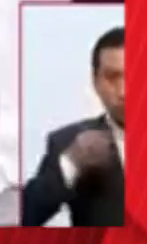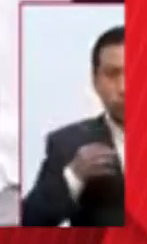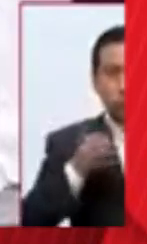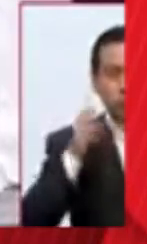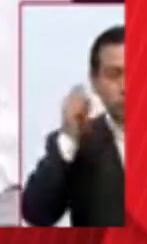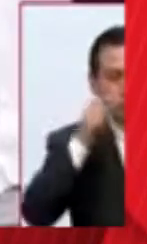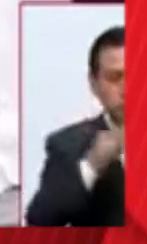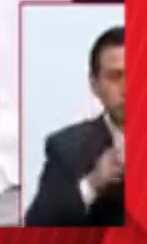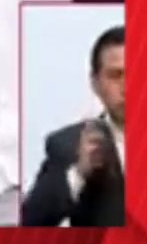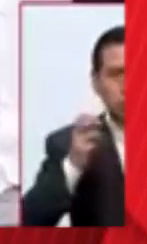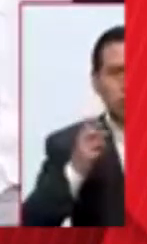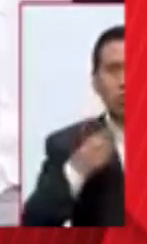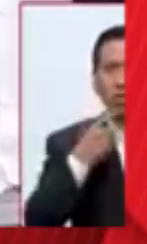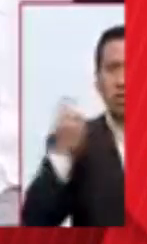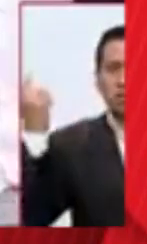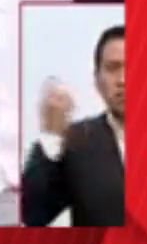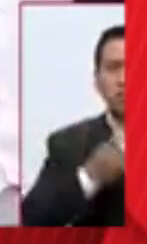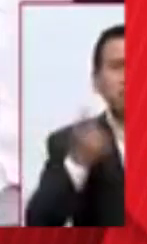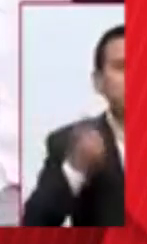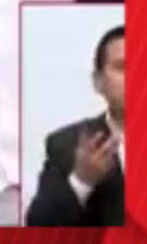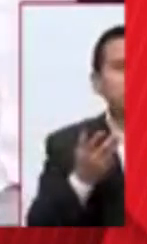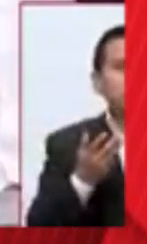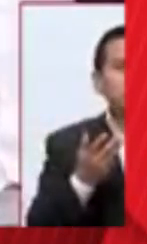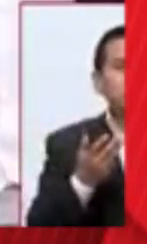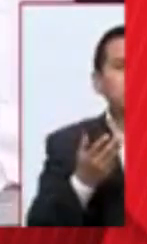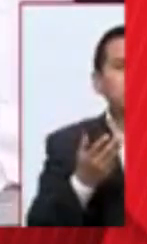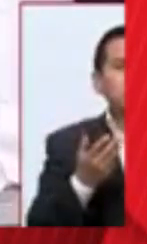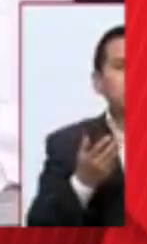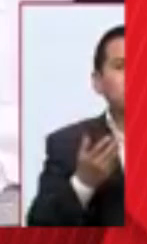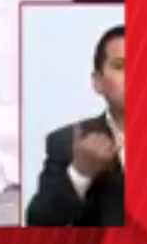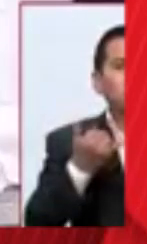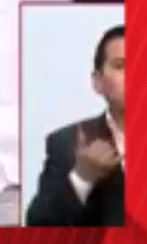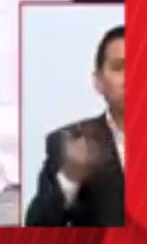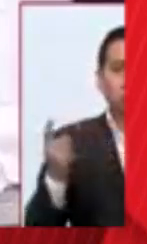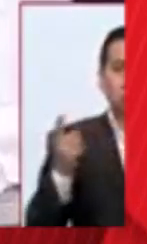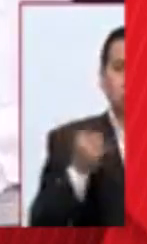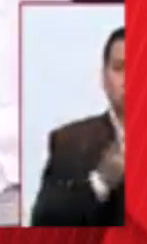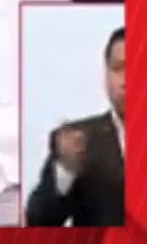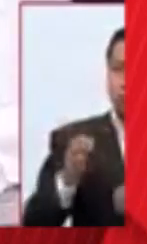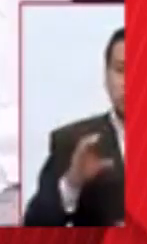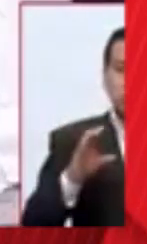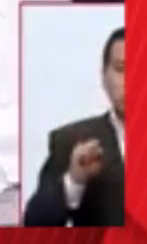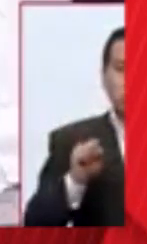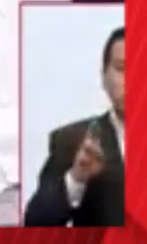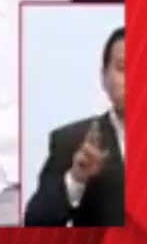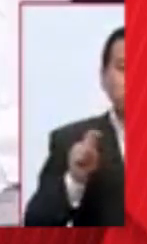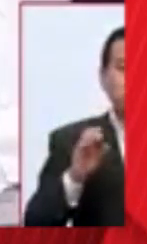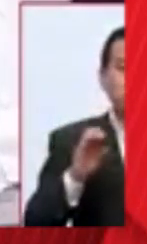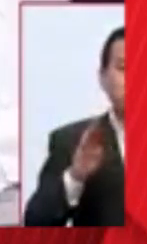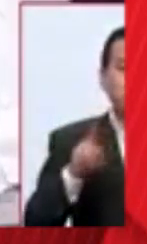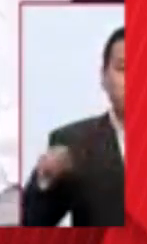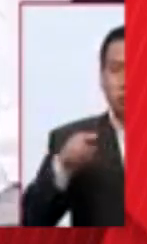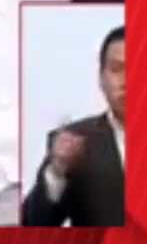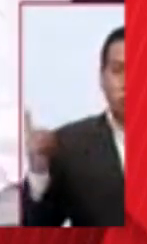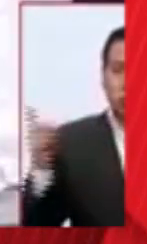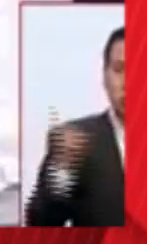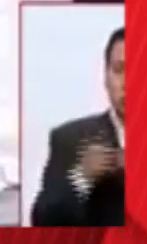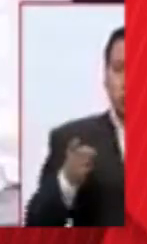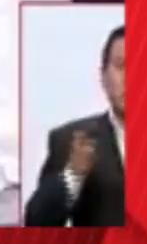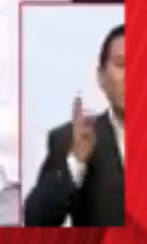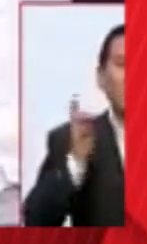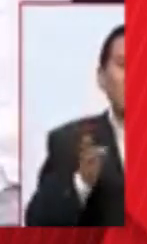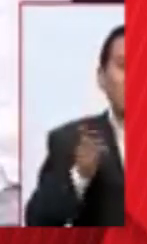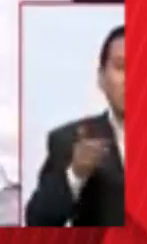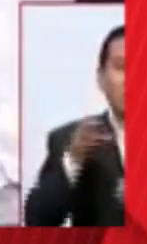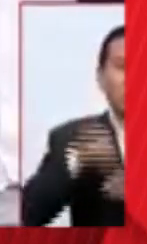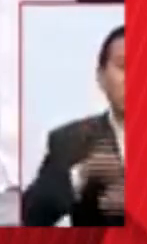abordar, quiénes van a participar. Hoy ha habido un encuentro de la CSUCB, entiendo, un encuentro de emergencia allá